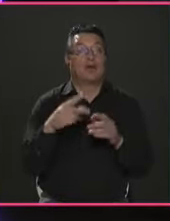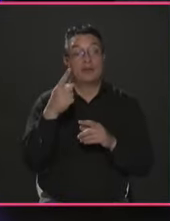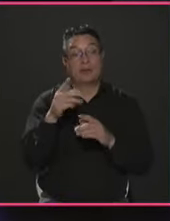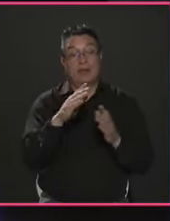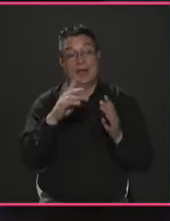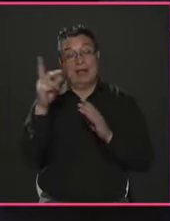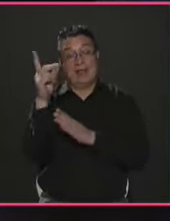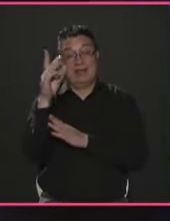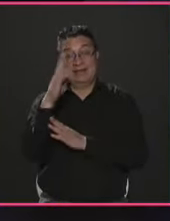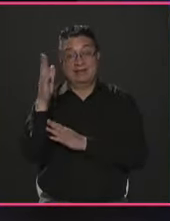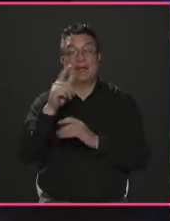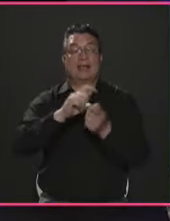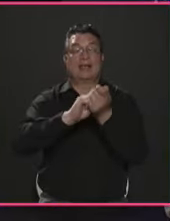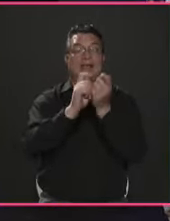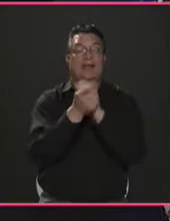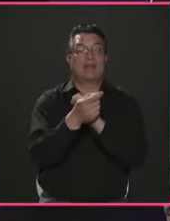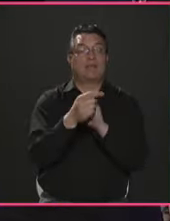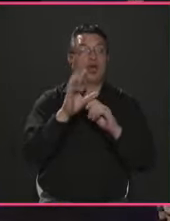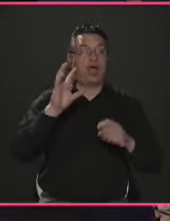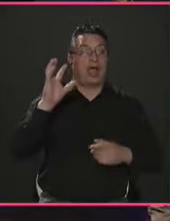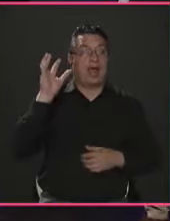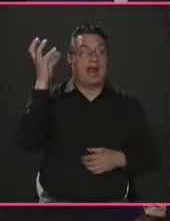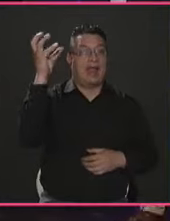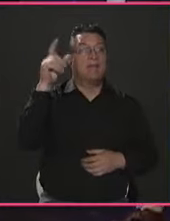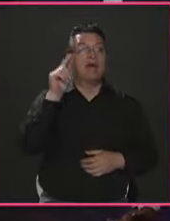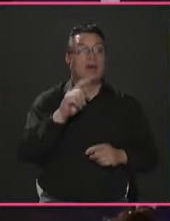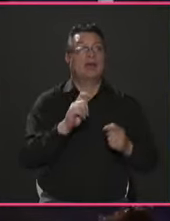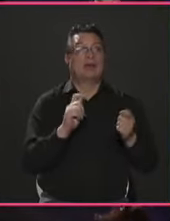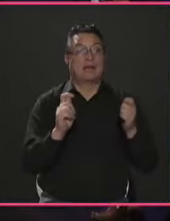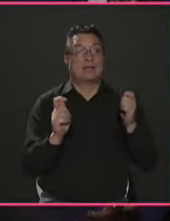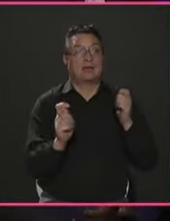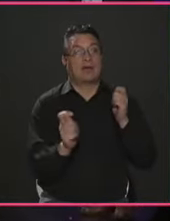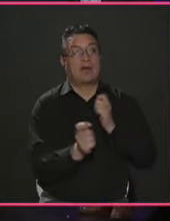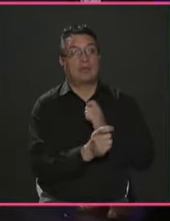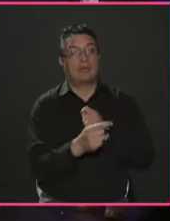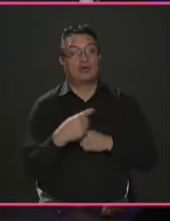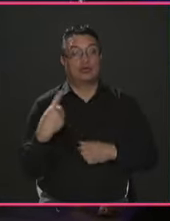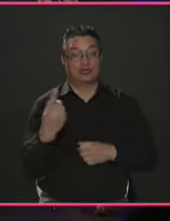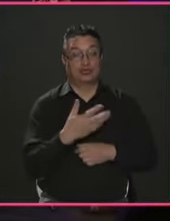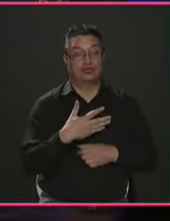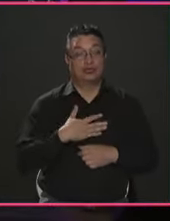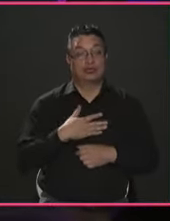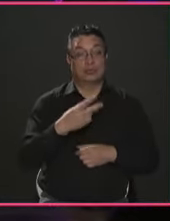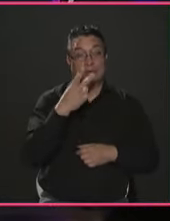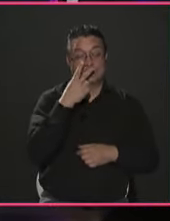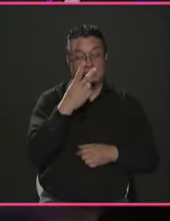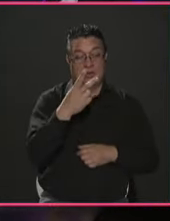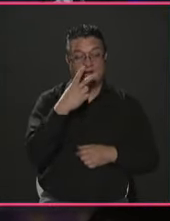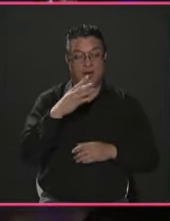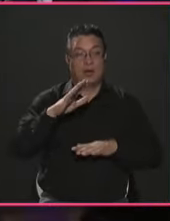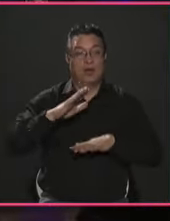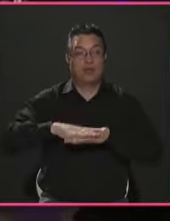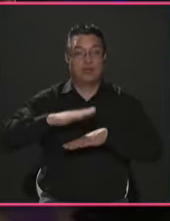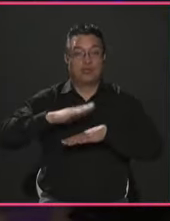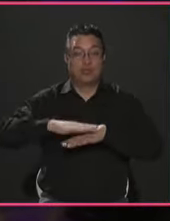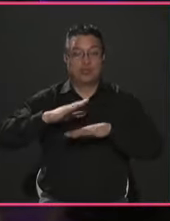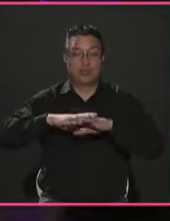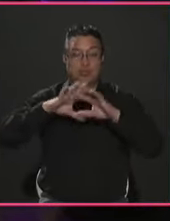climático Así que las temperaturas globales han estado cambiando y lo que nosotros estamos proyectando para las temperaturas